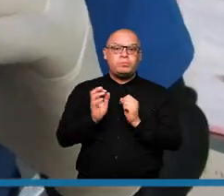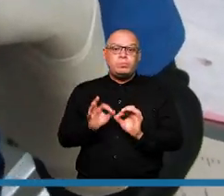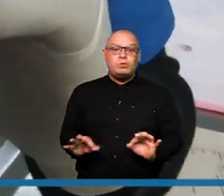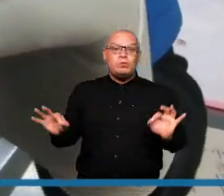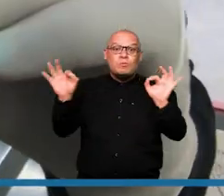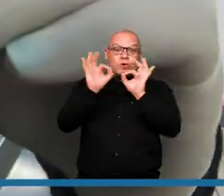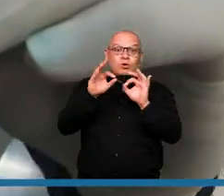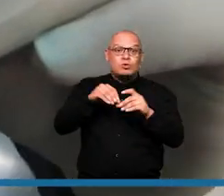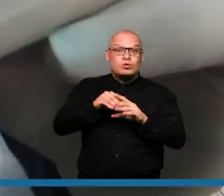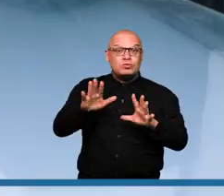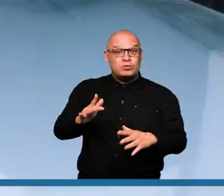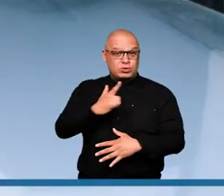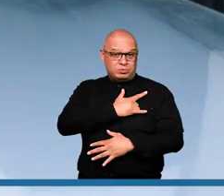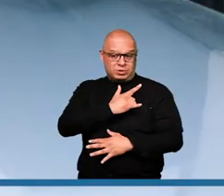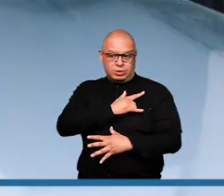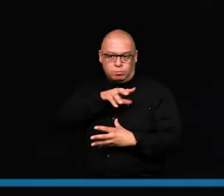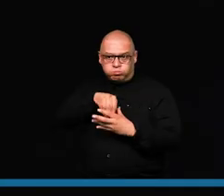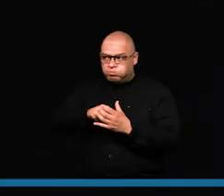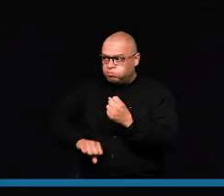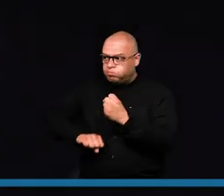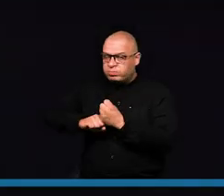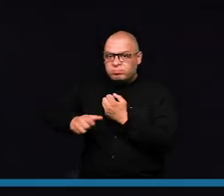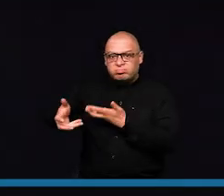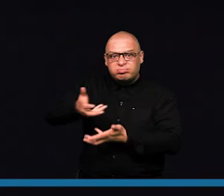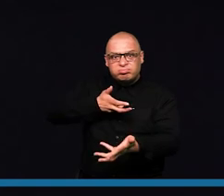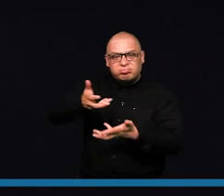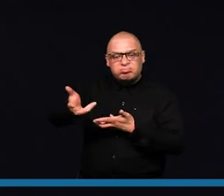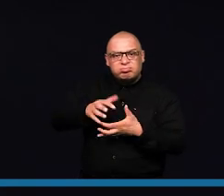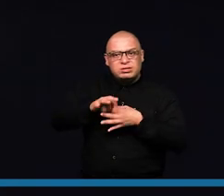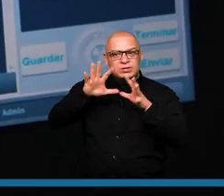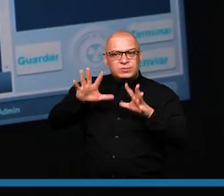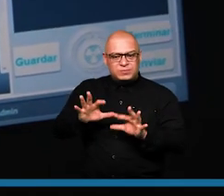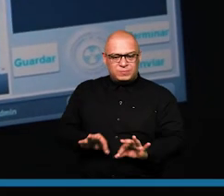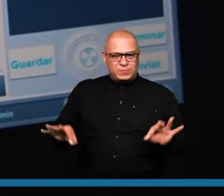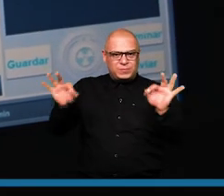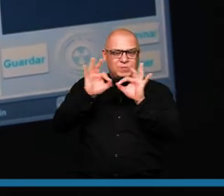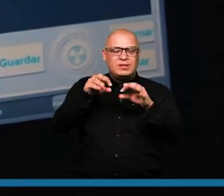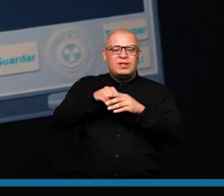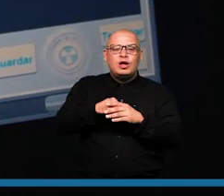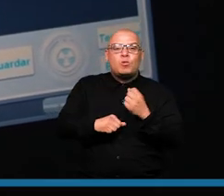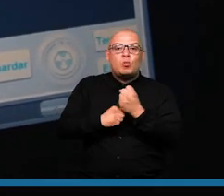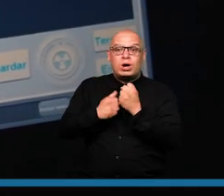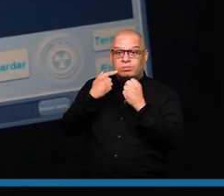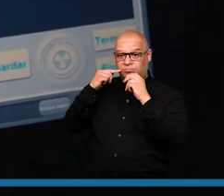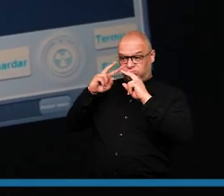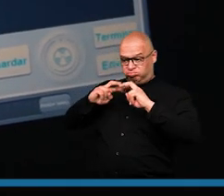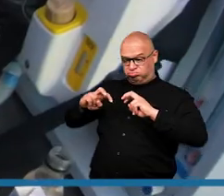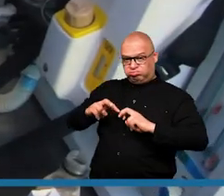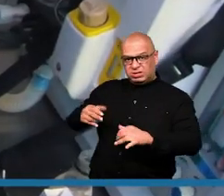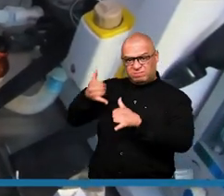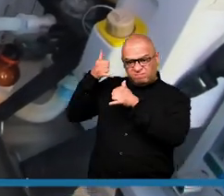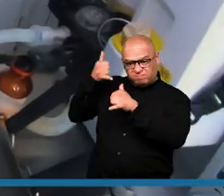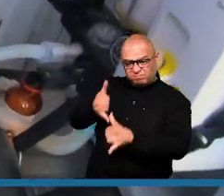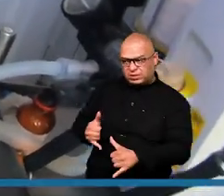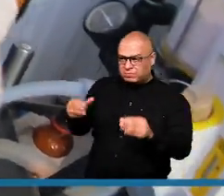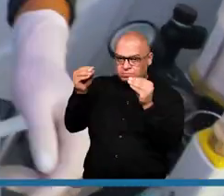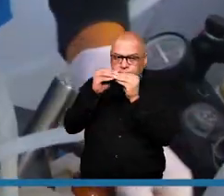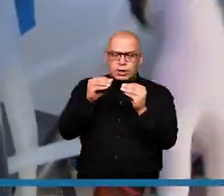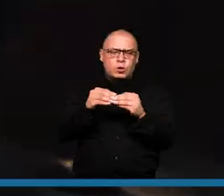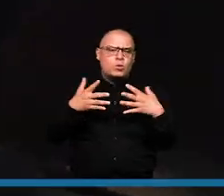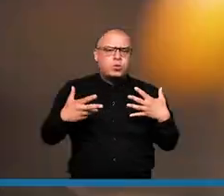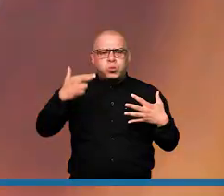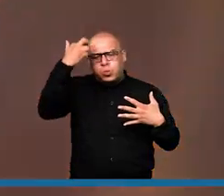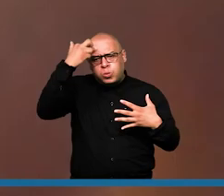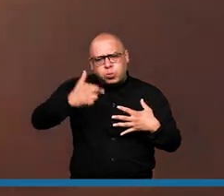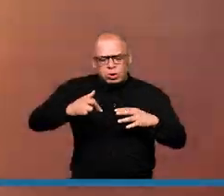importantes de que la academia esté al servicio de la operación del Centro de Atención y Valoración es el aporte científico que podemos hacer, por ejemplo, a través de los